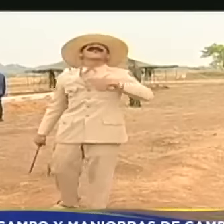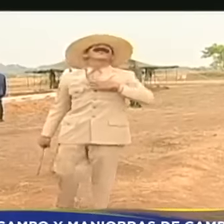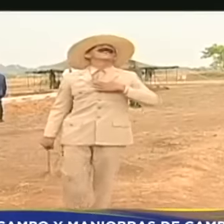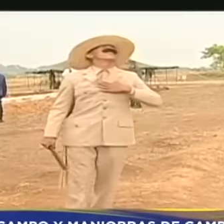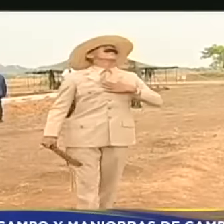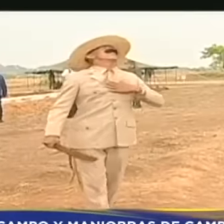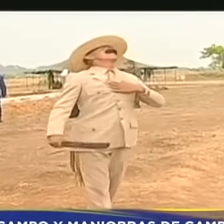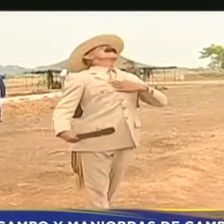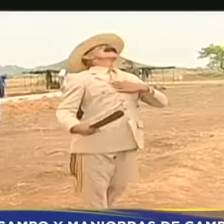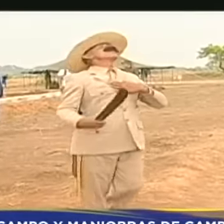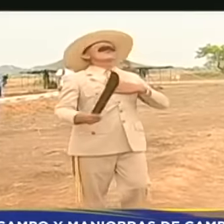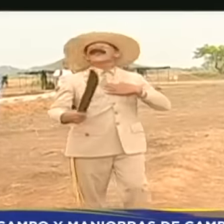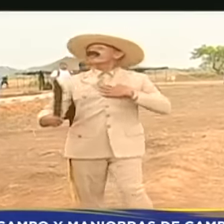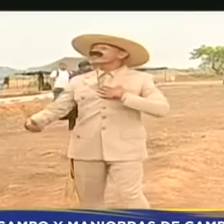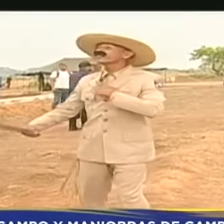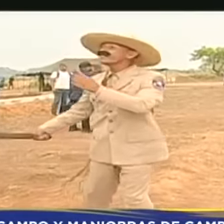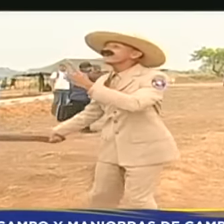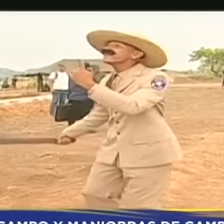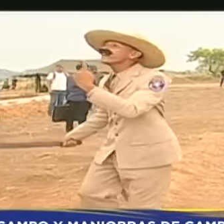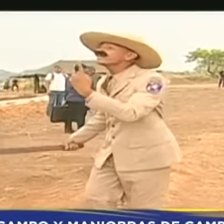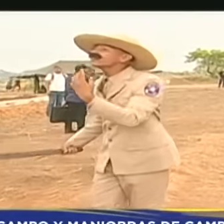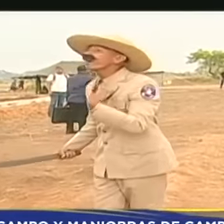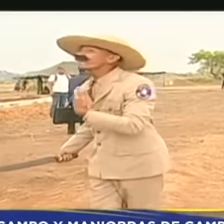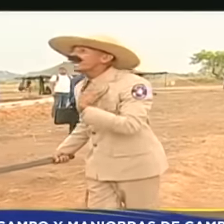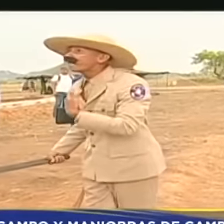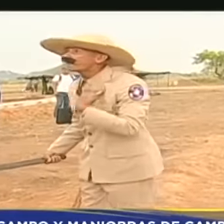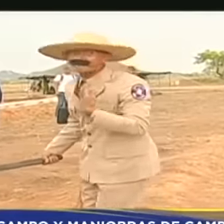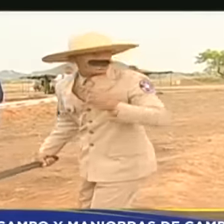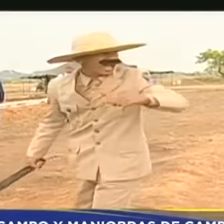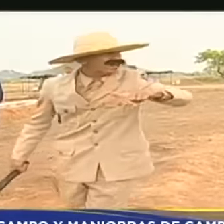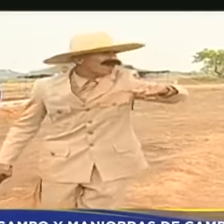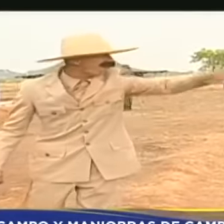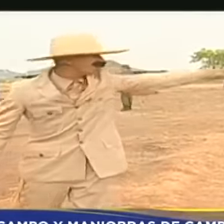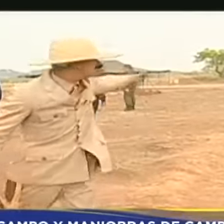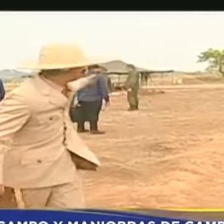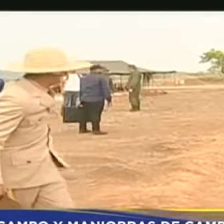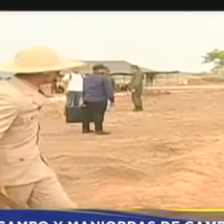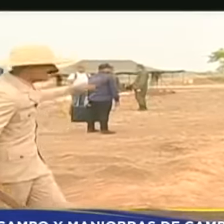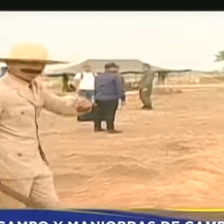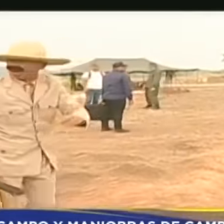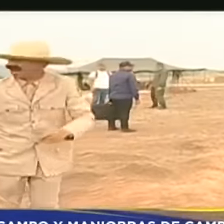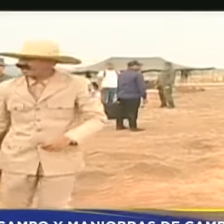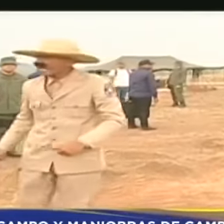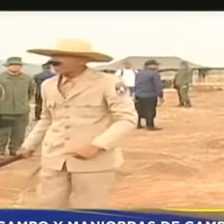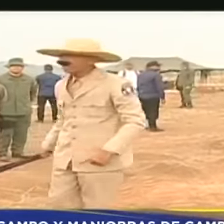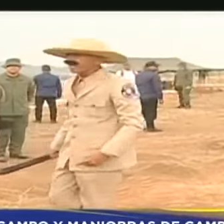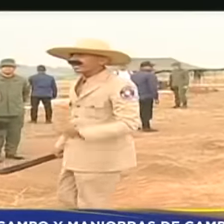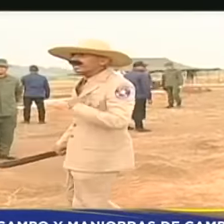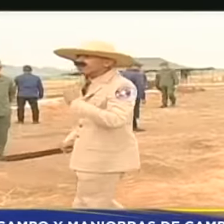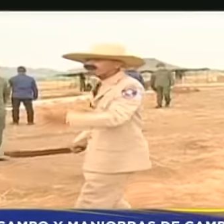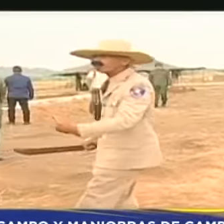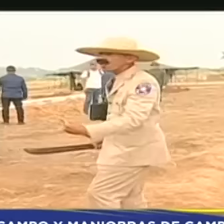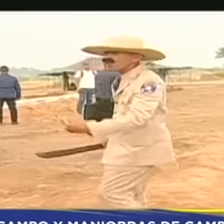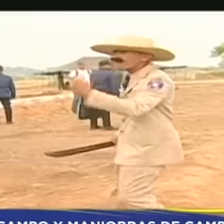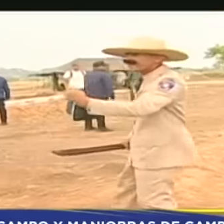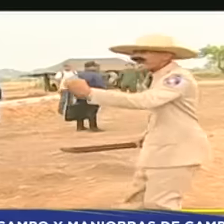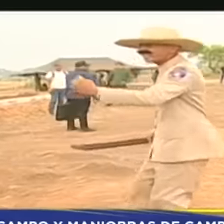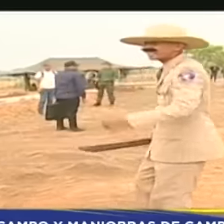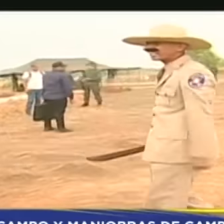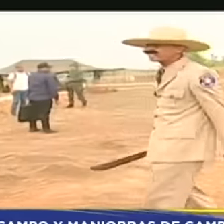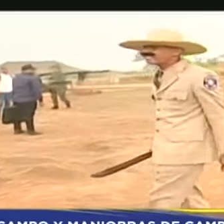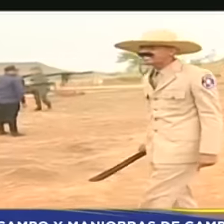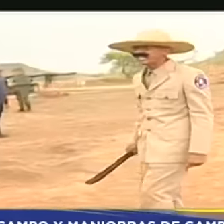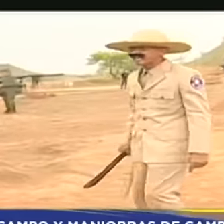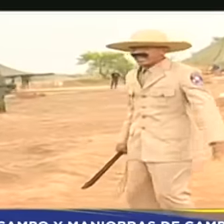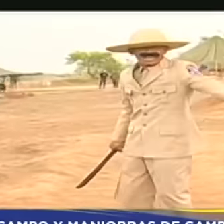retirando! Solo que no sabían que yo había preparado posiciones retrógradas y condujo un